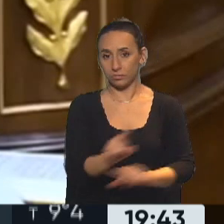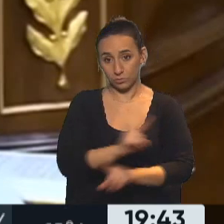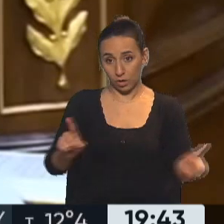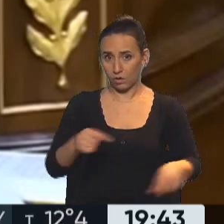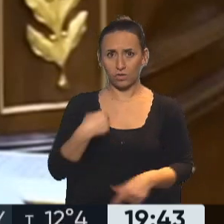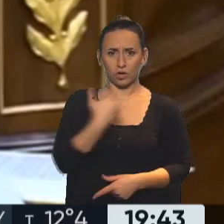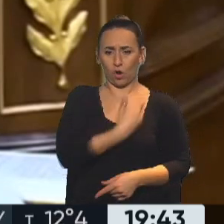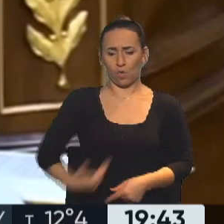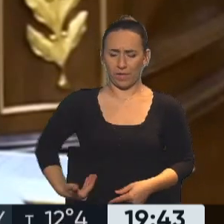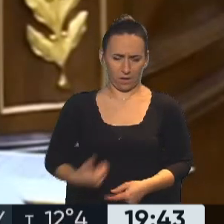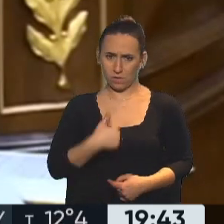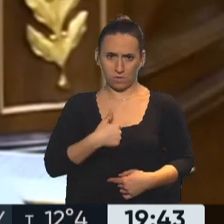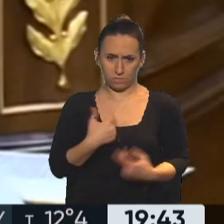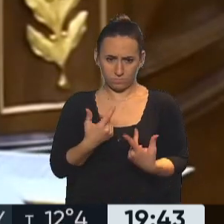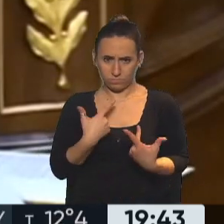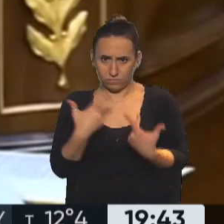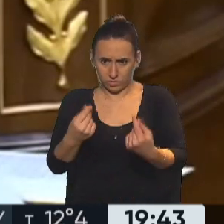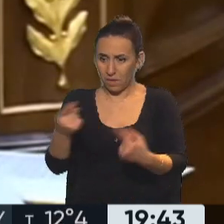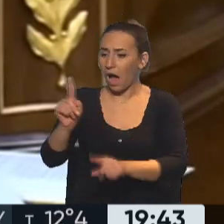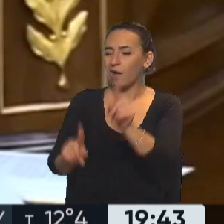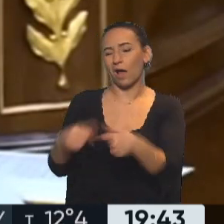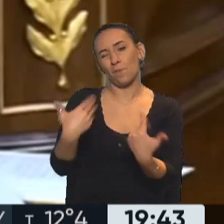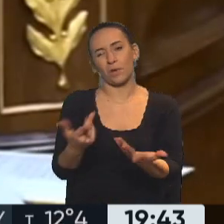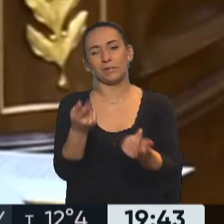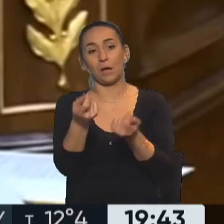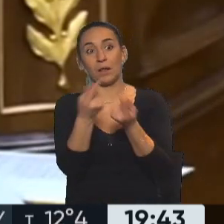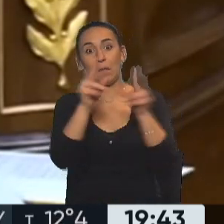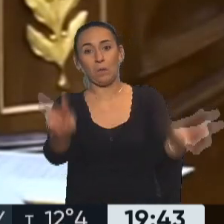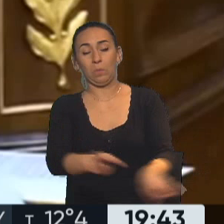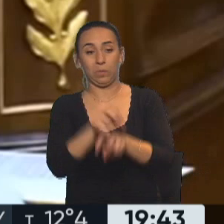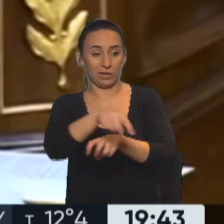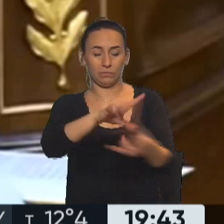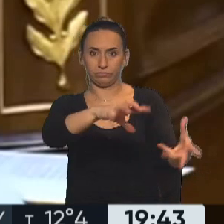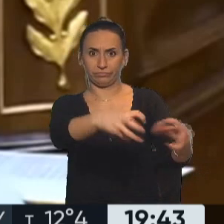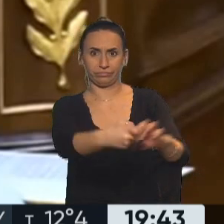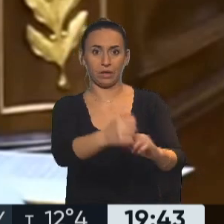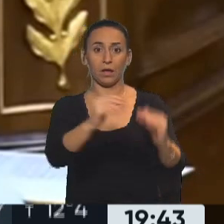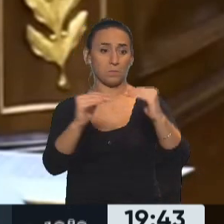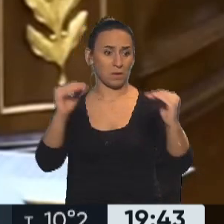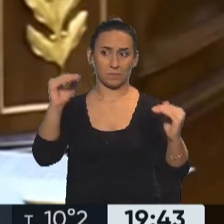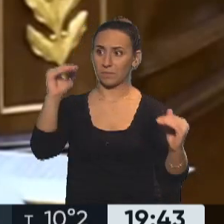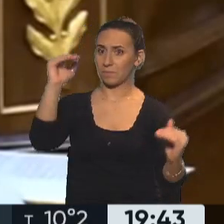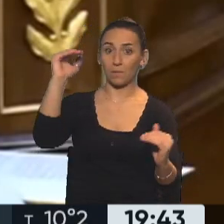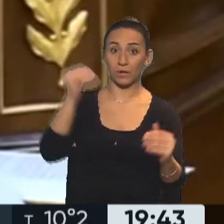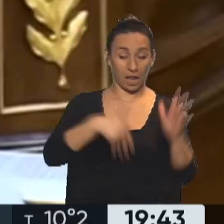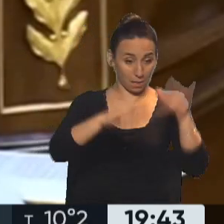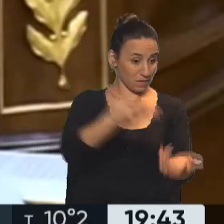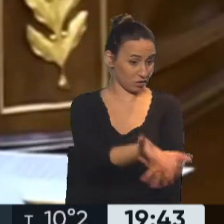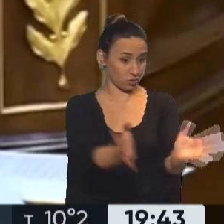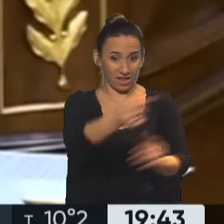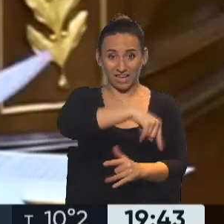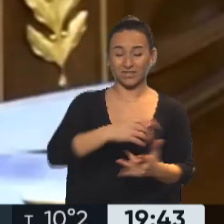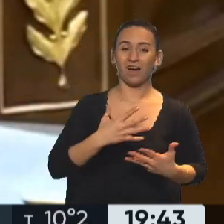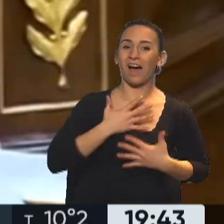aprovechen de la crisis para amasar mayor riqueza a expensas de la mayoría, porque las dificultades de la mayoría no pueden ser las alegrías